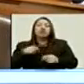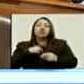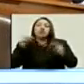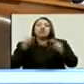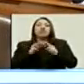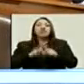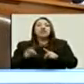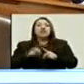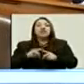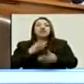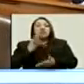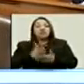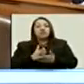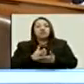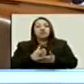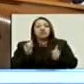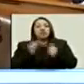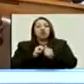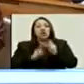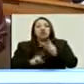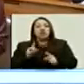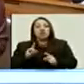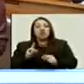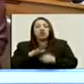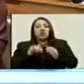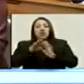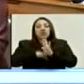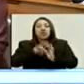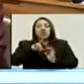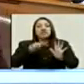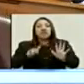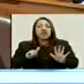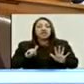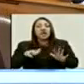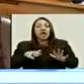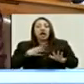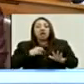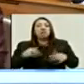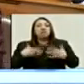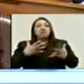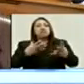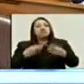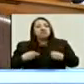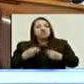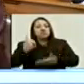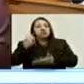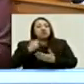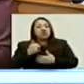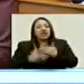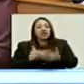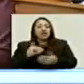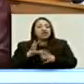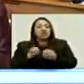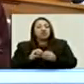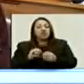encontramos diversas situaciones mediante las cuales los menores de 16 años pueden aceptar donaciones,